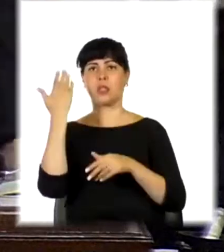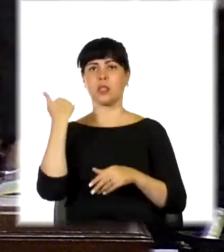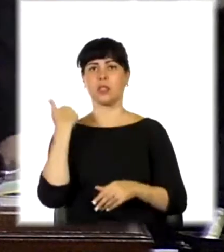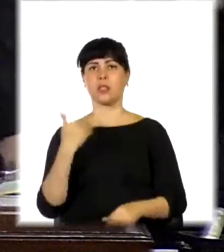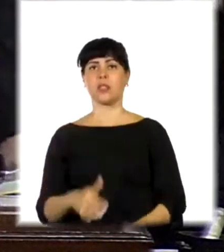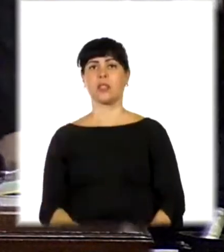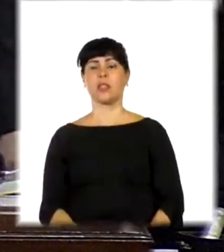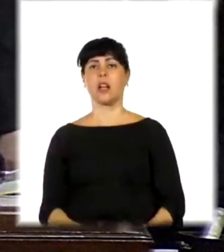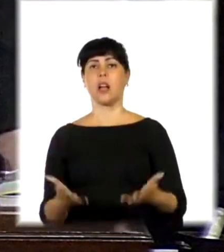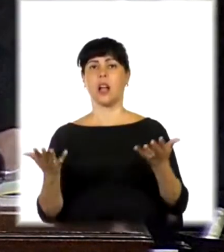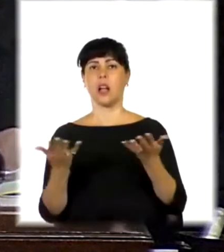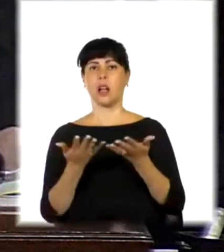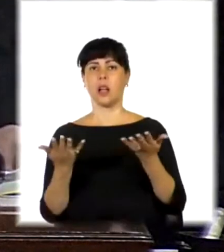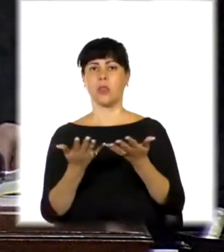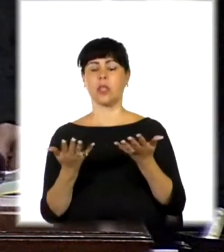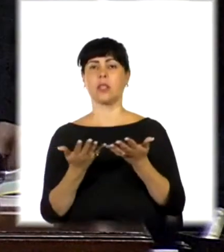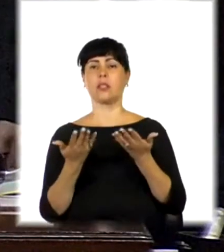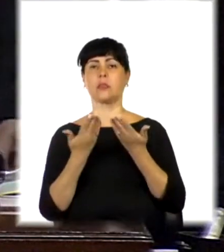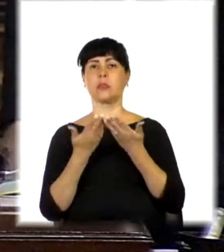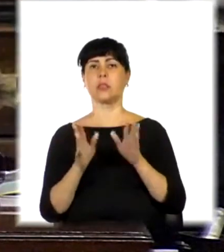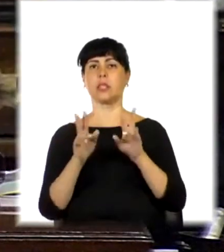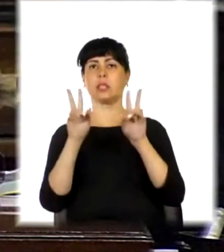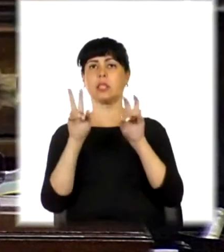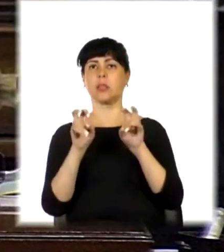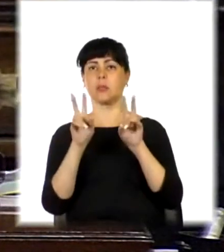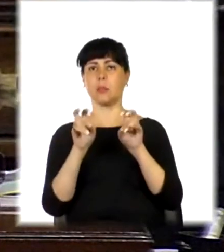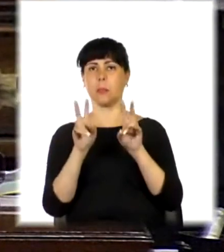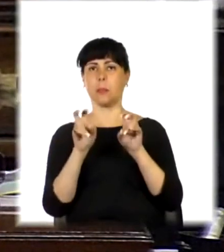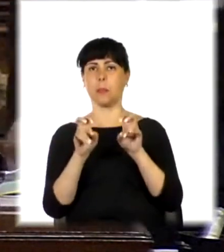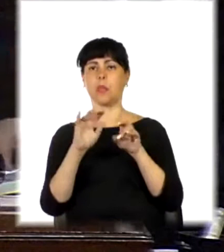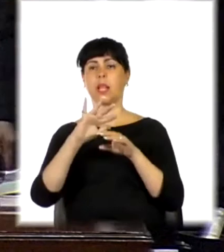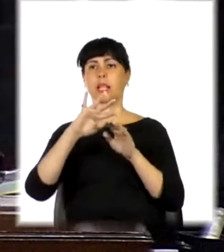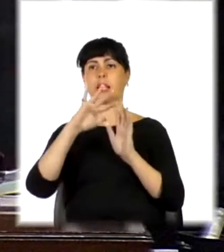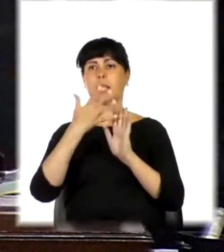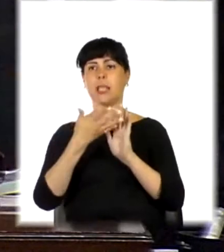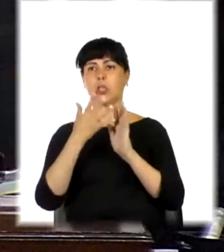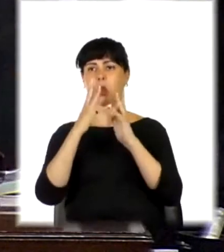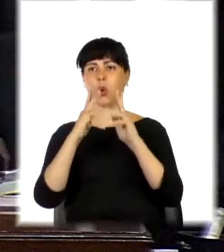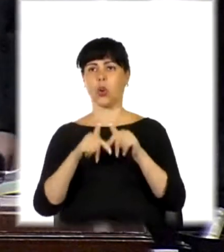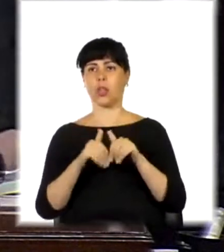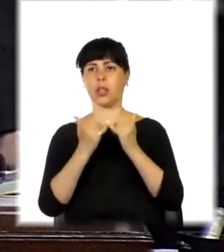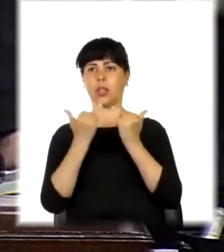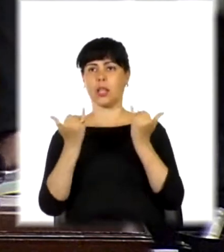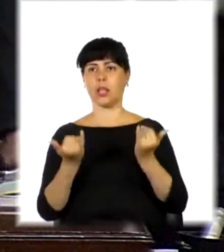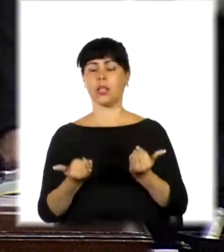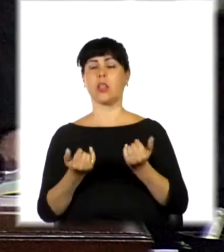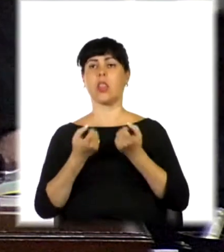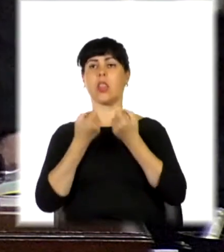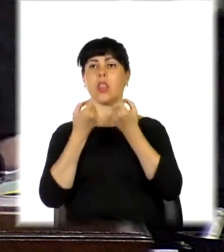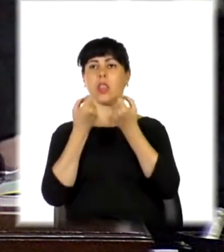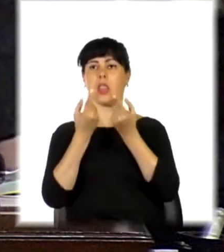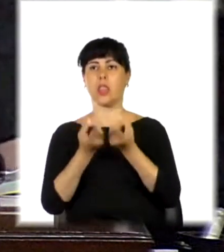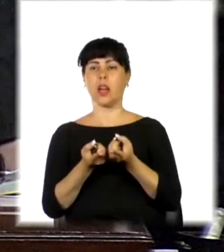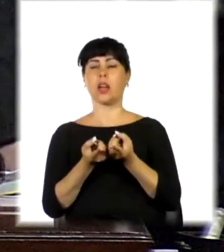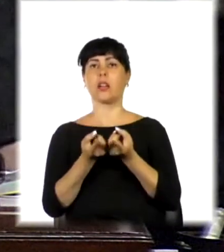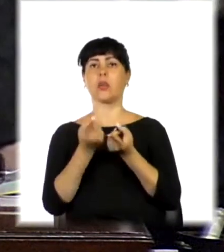para ingresar en el tratamiento del quinto punto del orden del día otorgamiento y uso